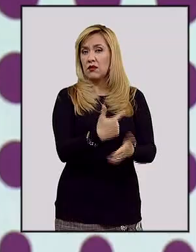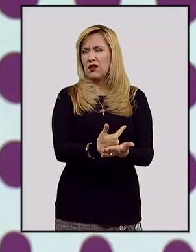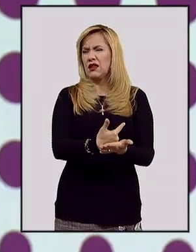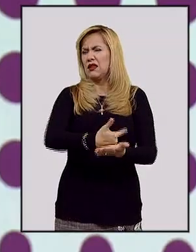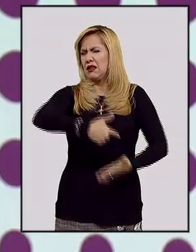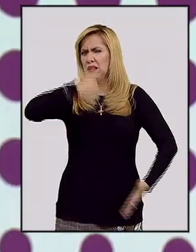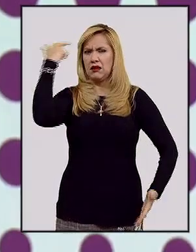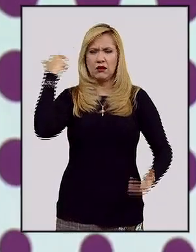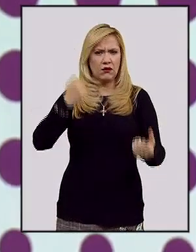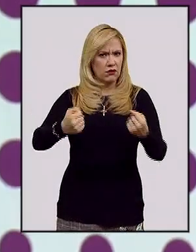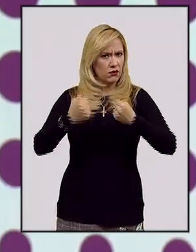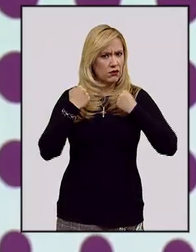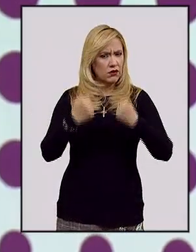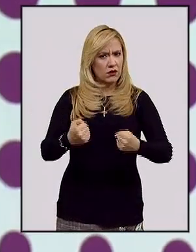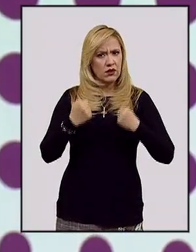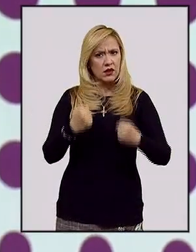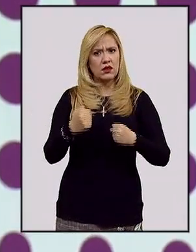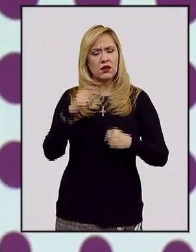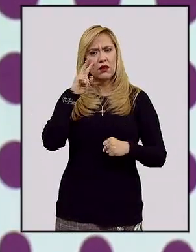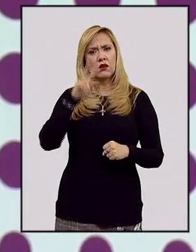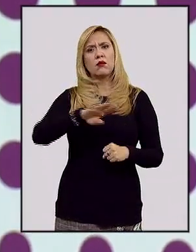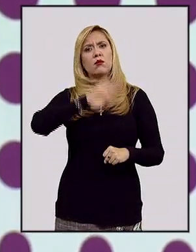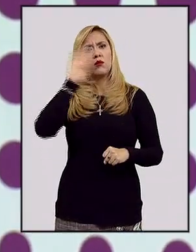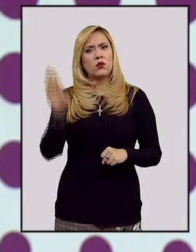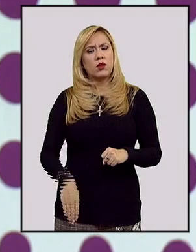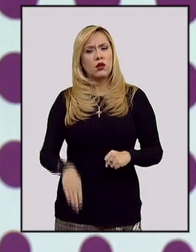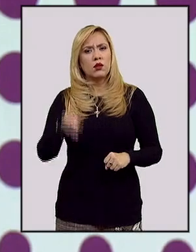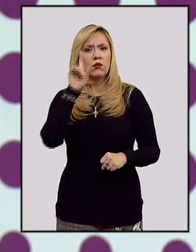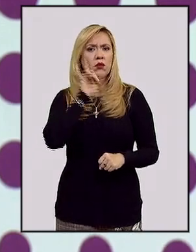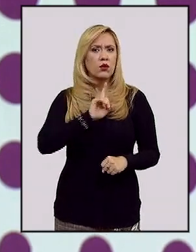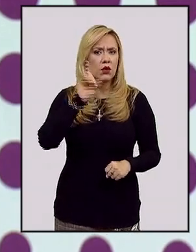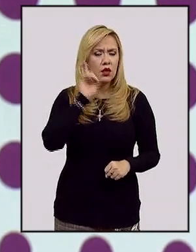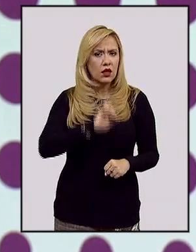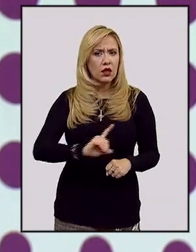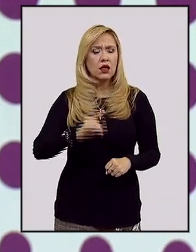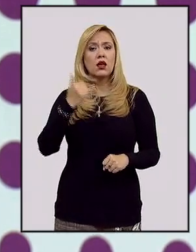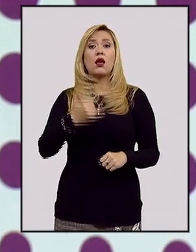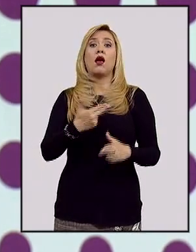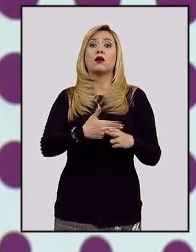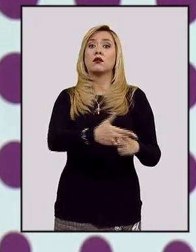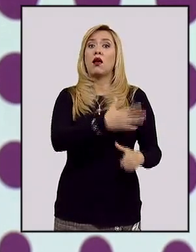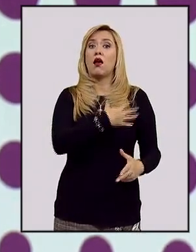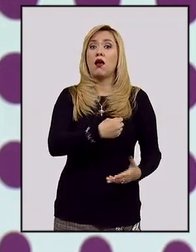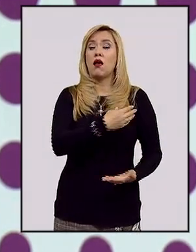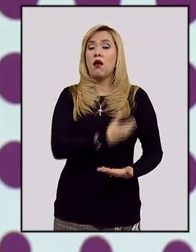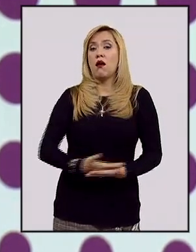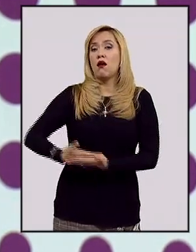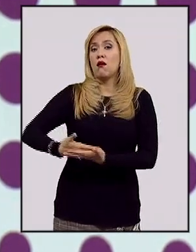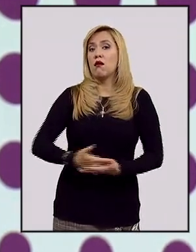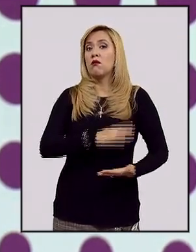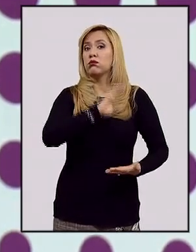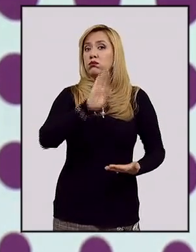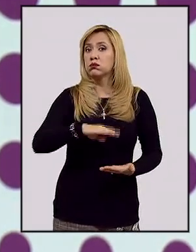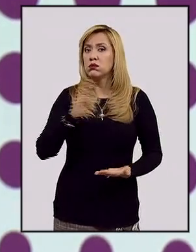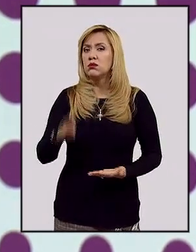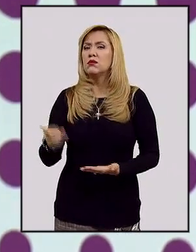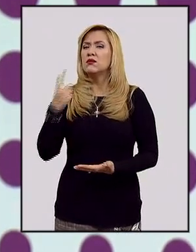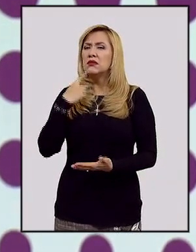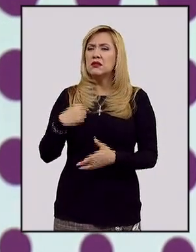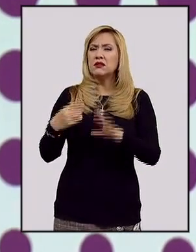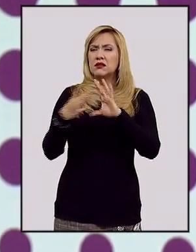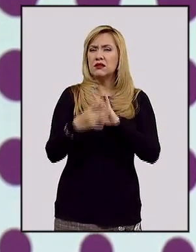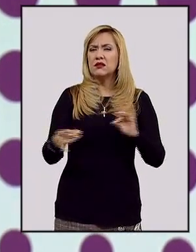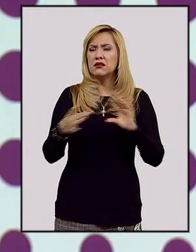gravedad en donde vemos muerte materna, inclusive muerte de los hijos, hijas. Platícanos un